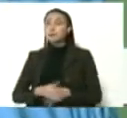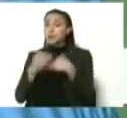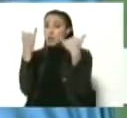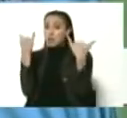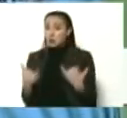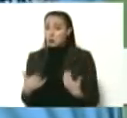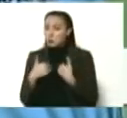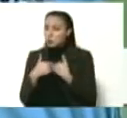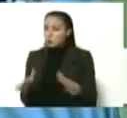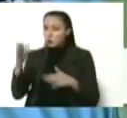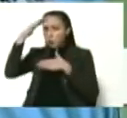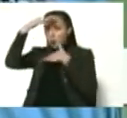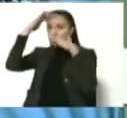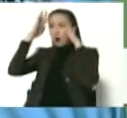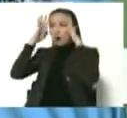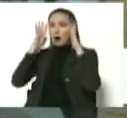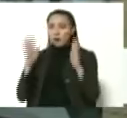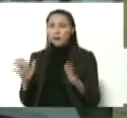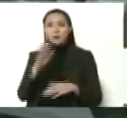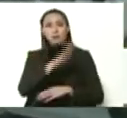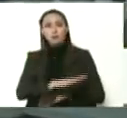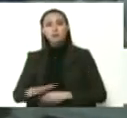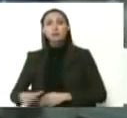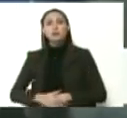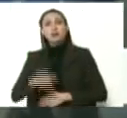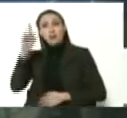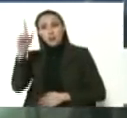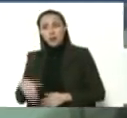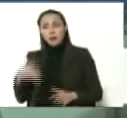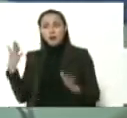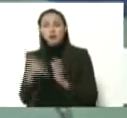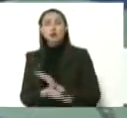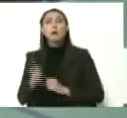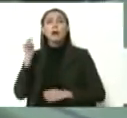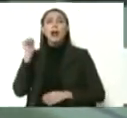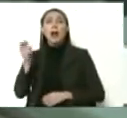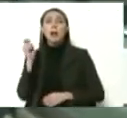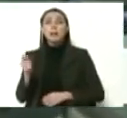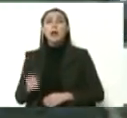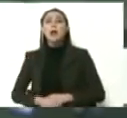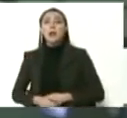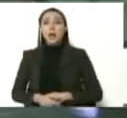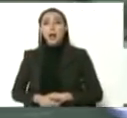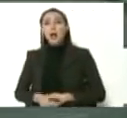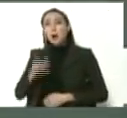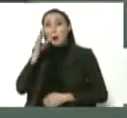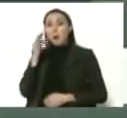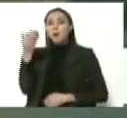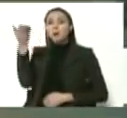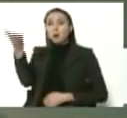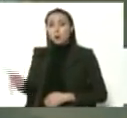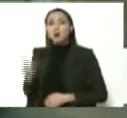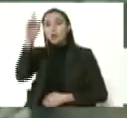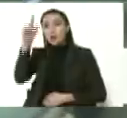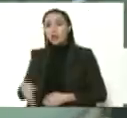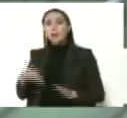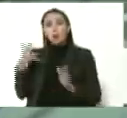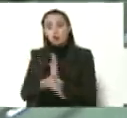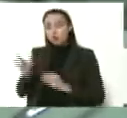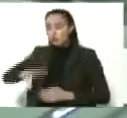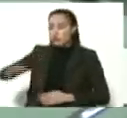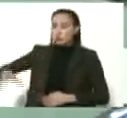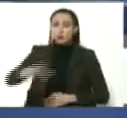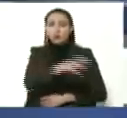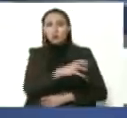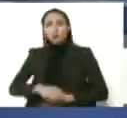momento siendo atendidos gracias a la fuerza de tarea doctor José Gregorio Hernández. En los ejes del estado